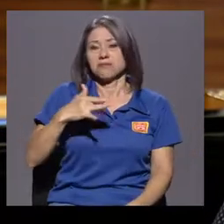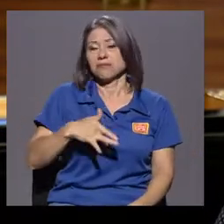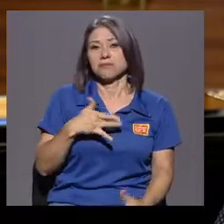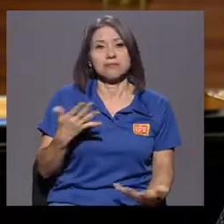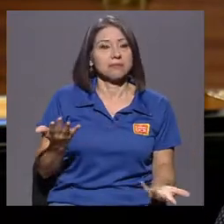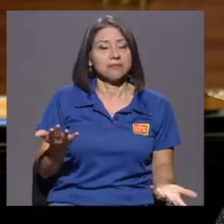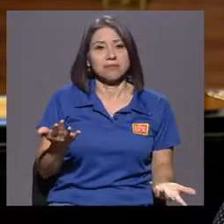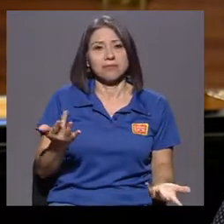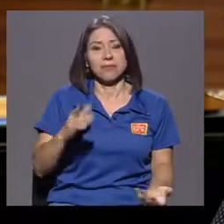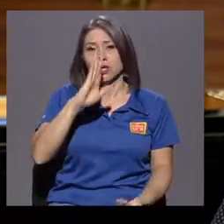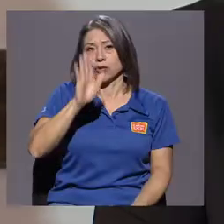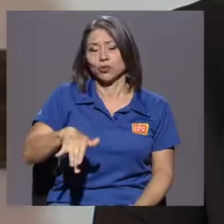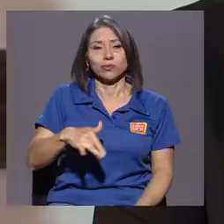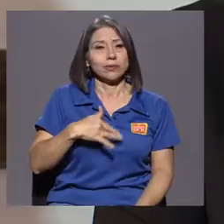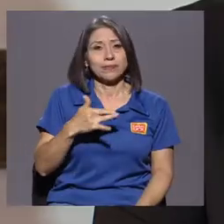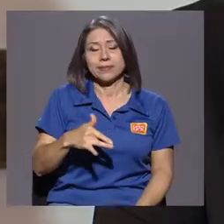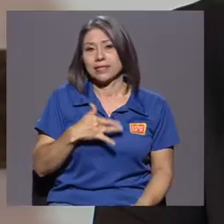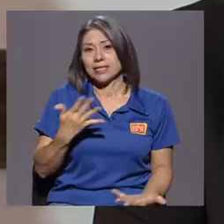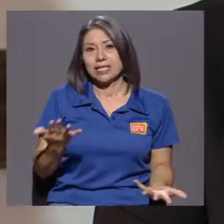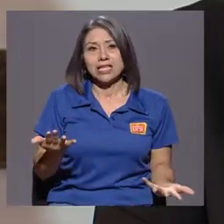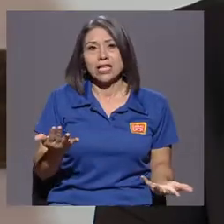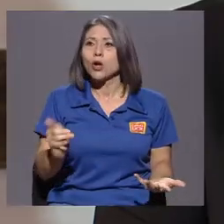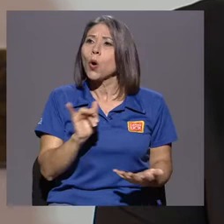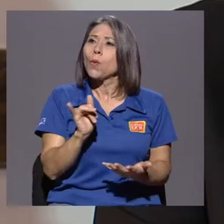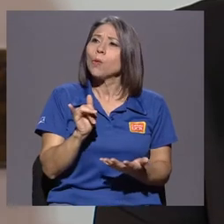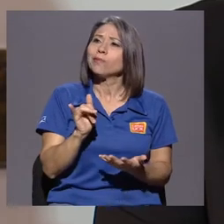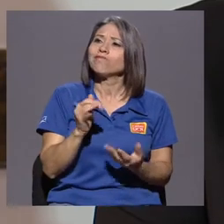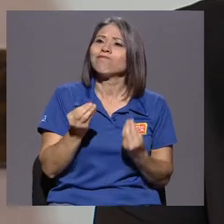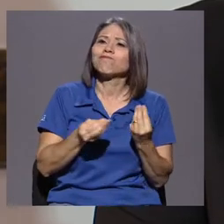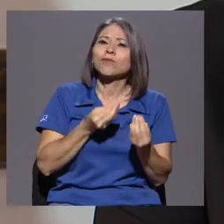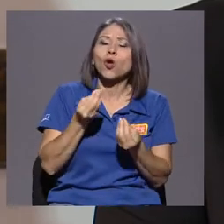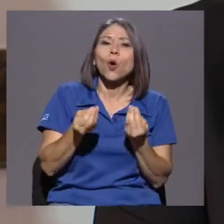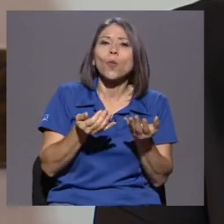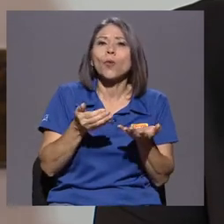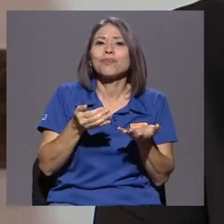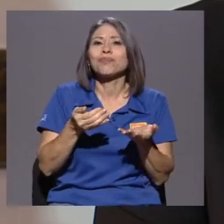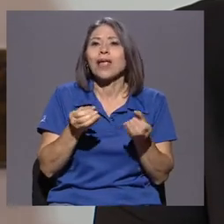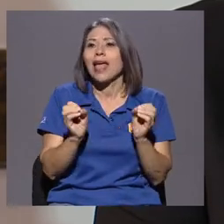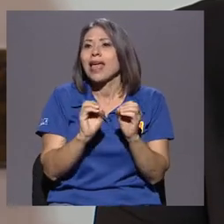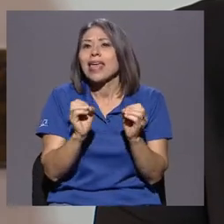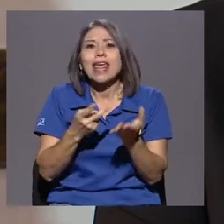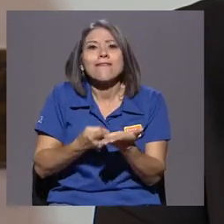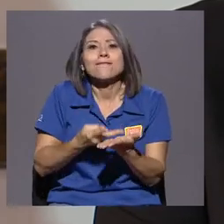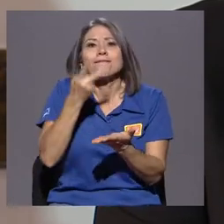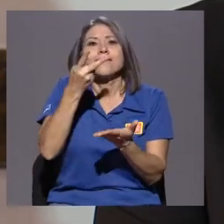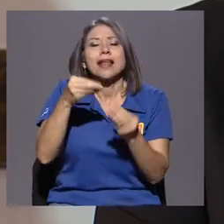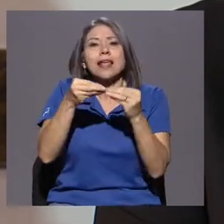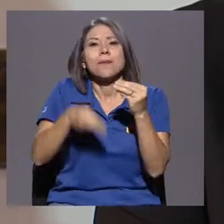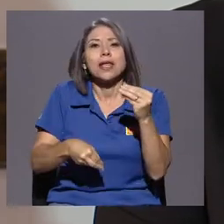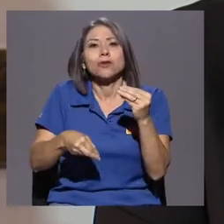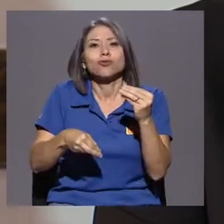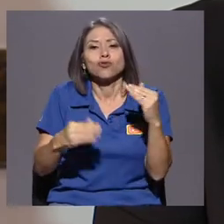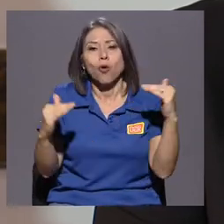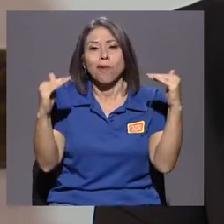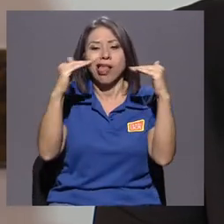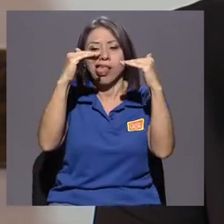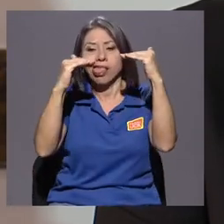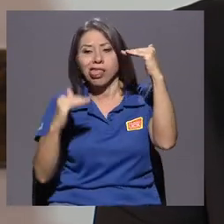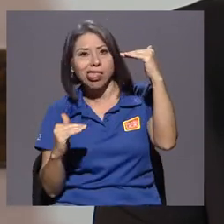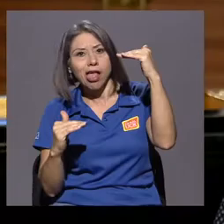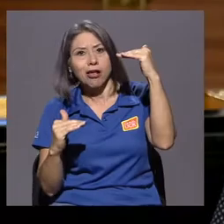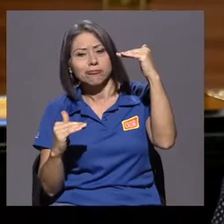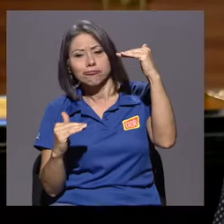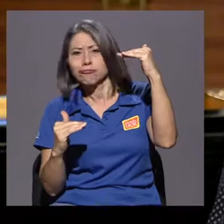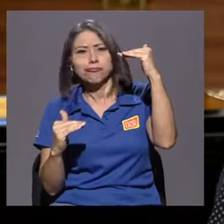nunca me sentí minusválido en el sentido etimológico de la palabra valer menos minus males nunca